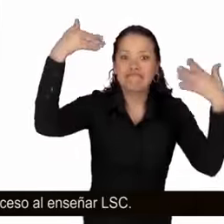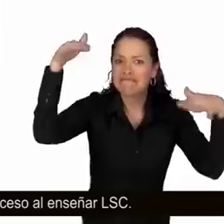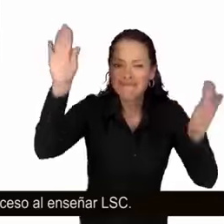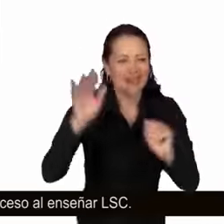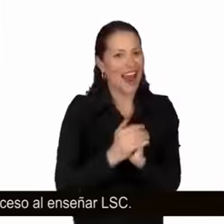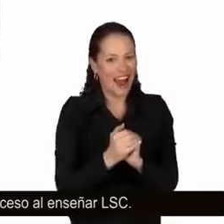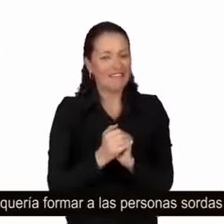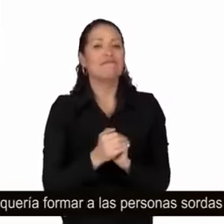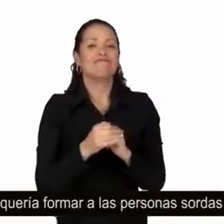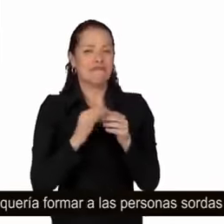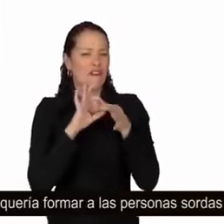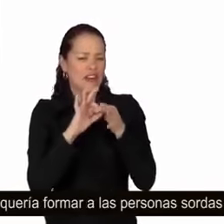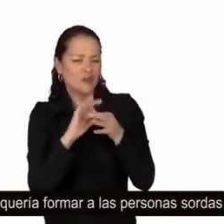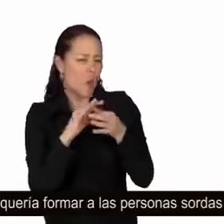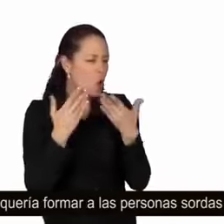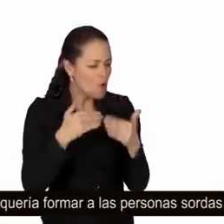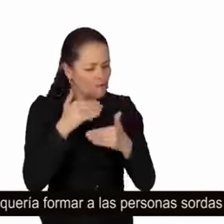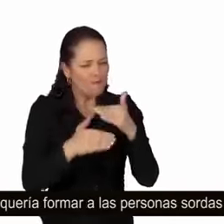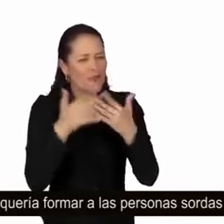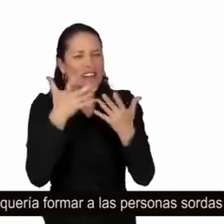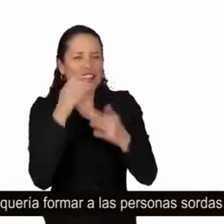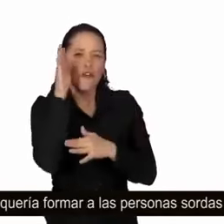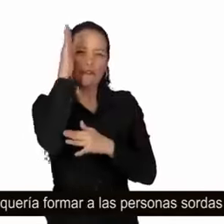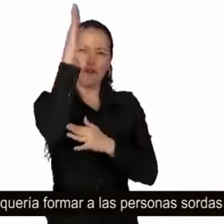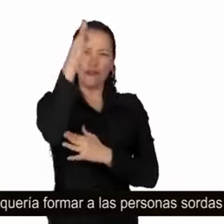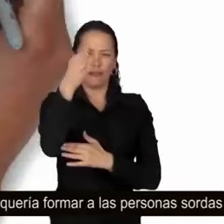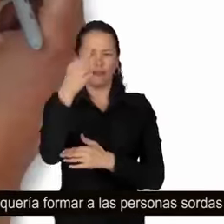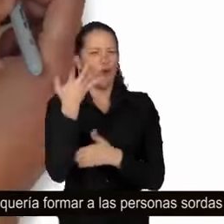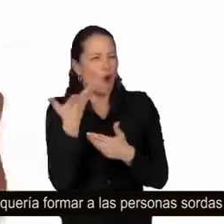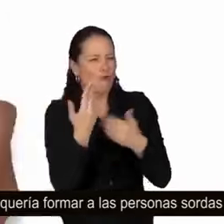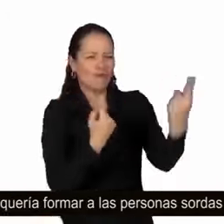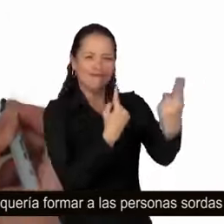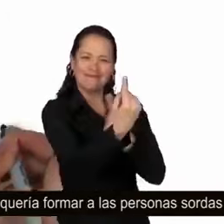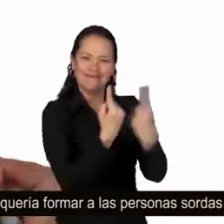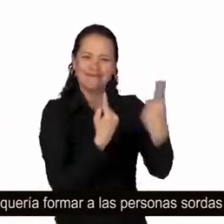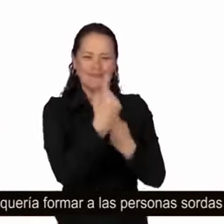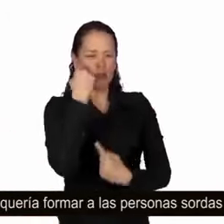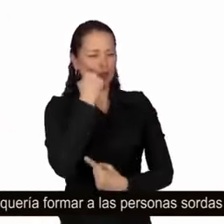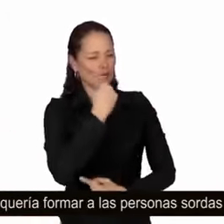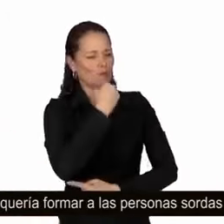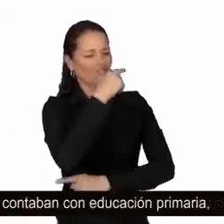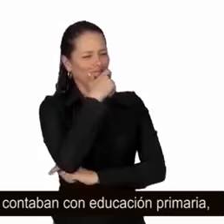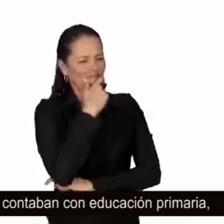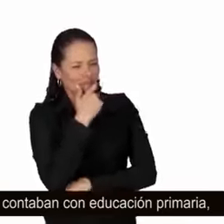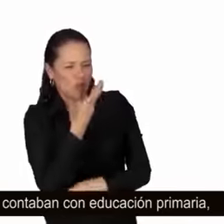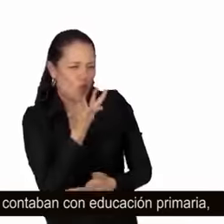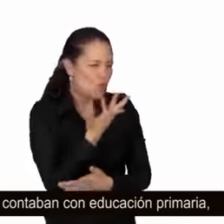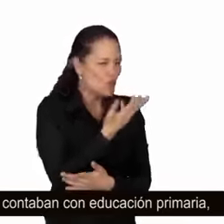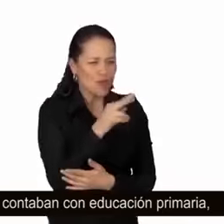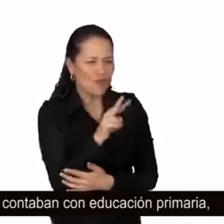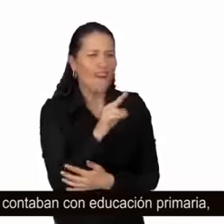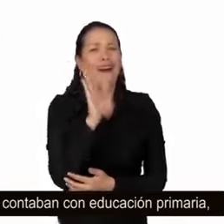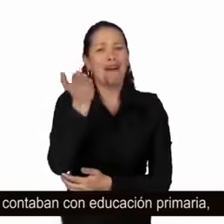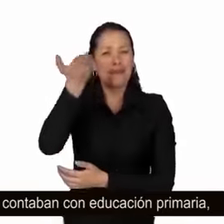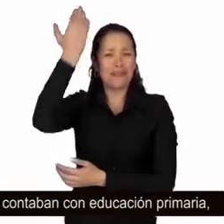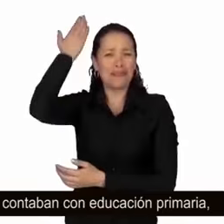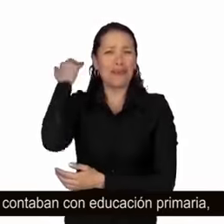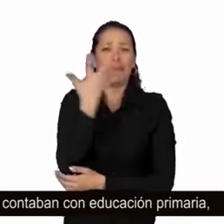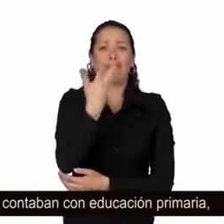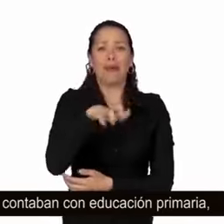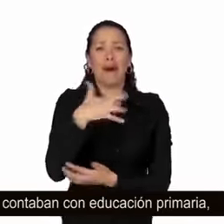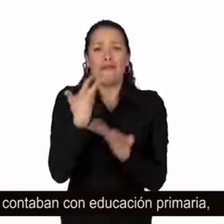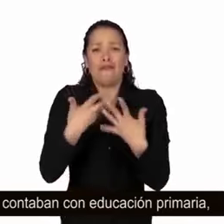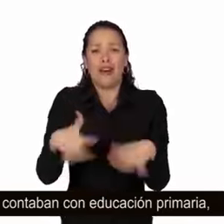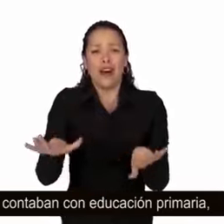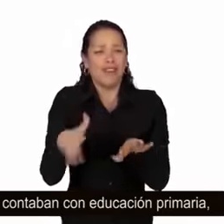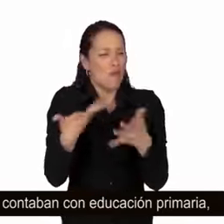enseñar la lengua de señas. Penascol continuaba con el proceso y quería formar a las personas sordas, pero el inconveniente era